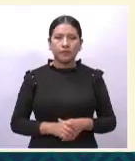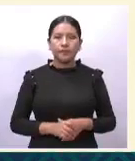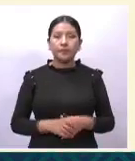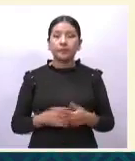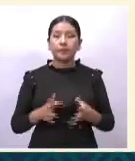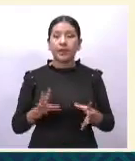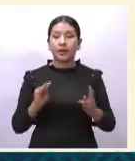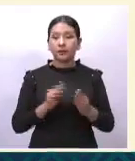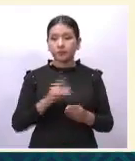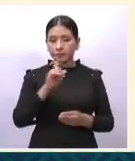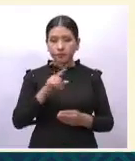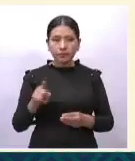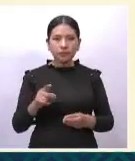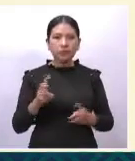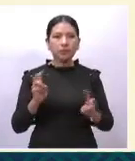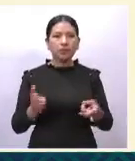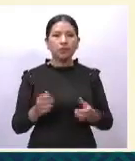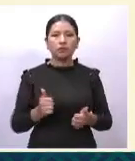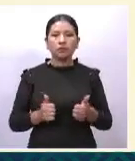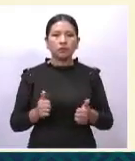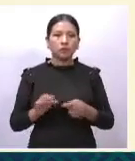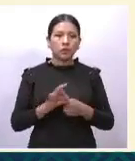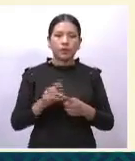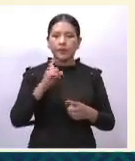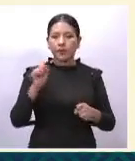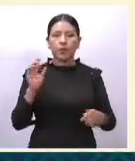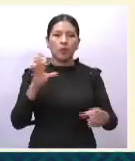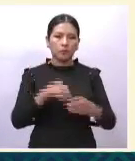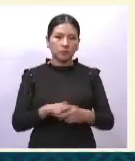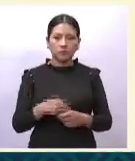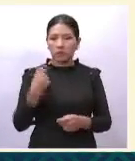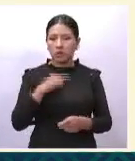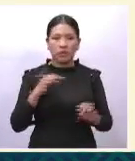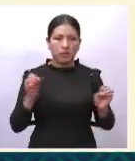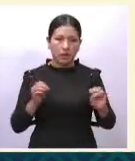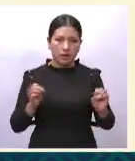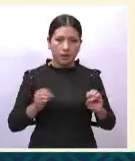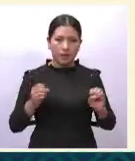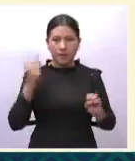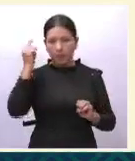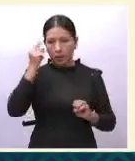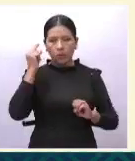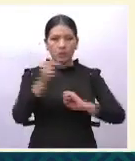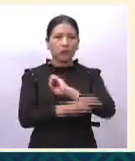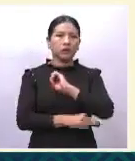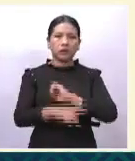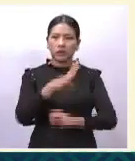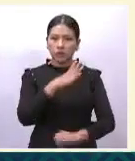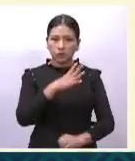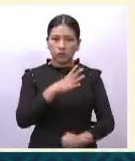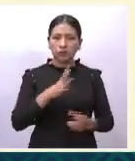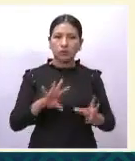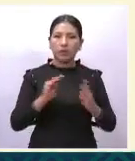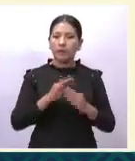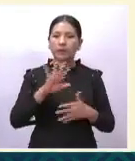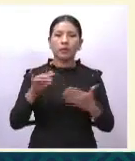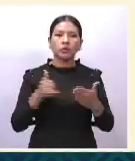los que en realidad han generado todo este problema, no nosotros como gobierno nacional, ni nuestra